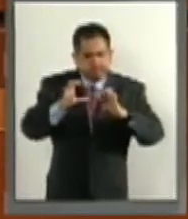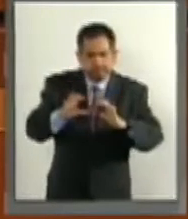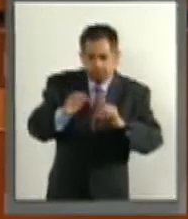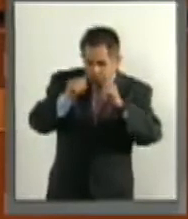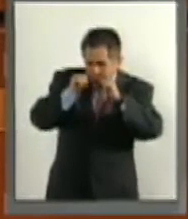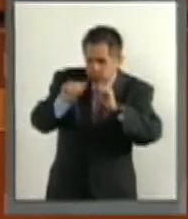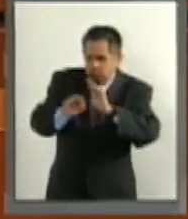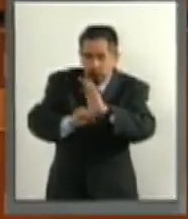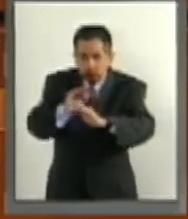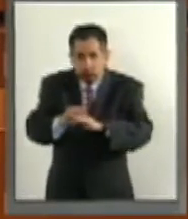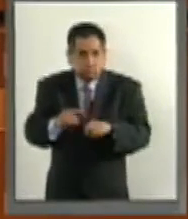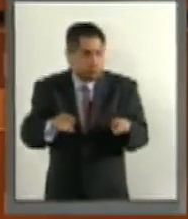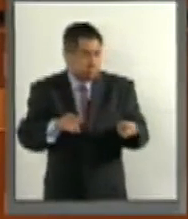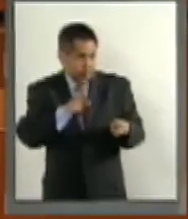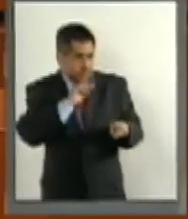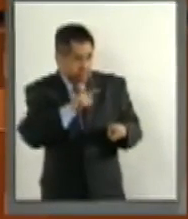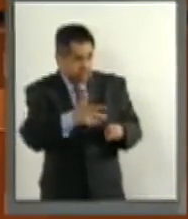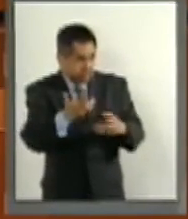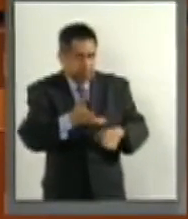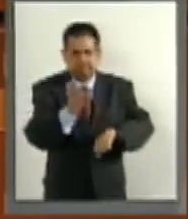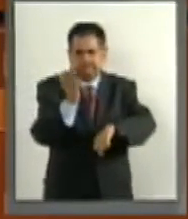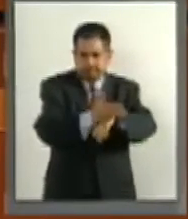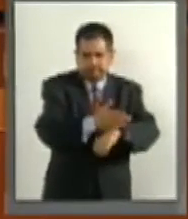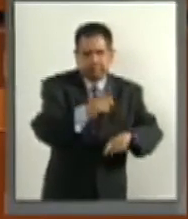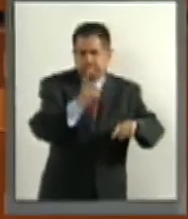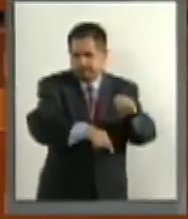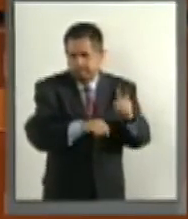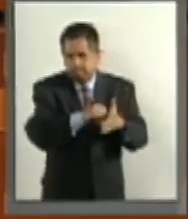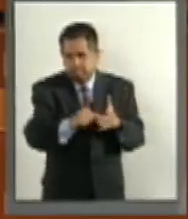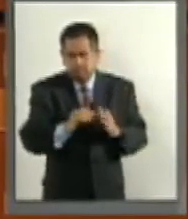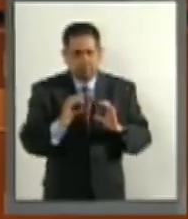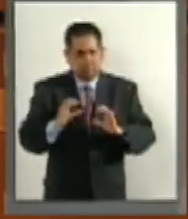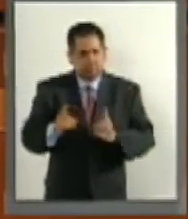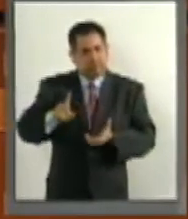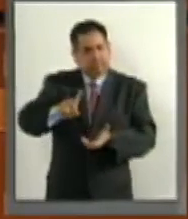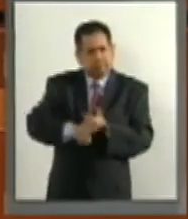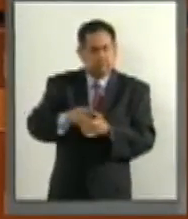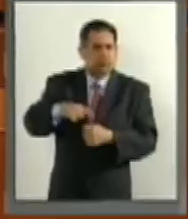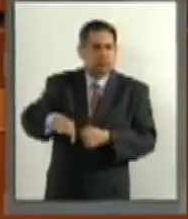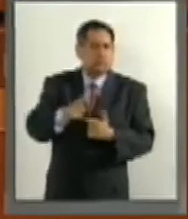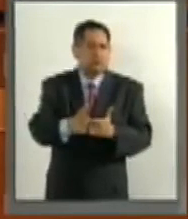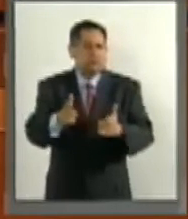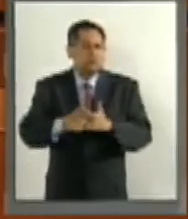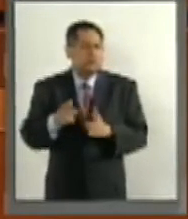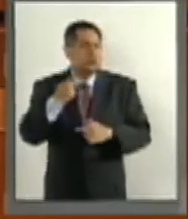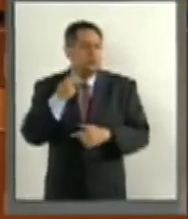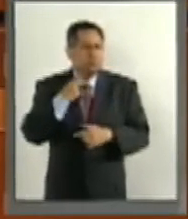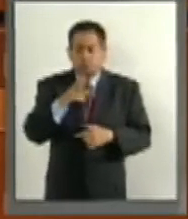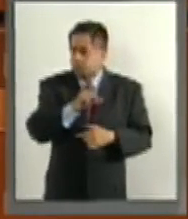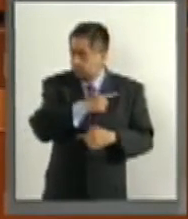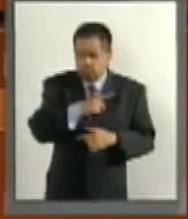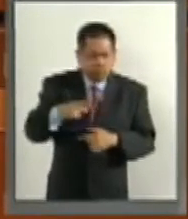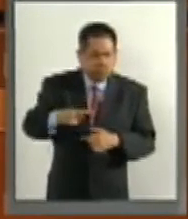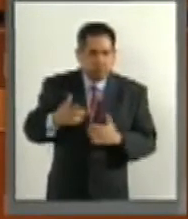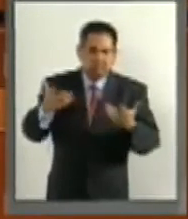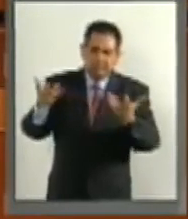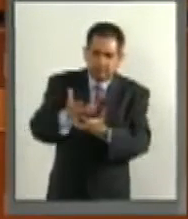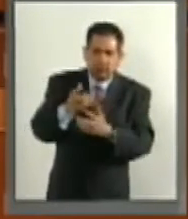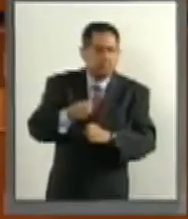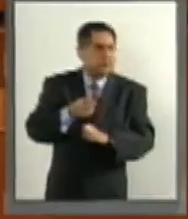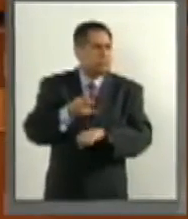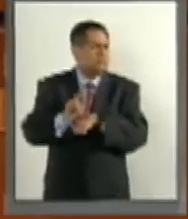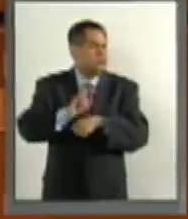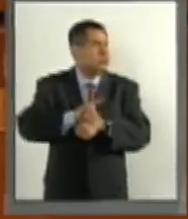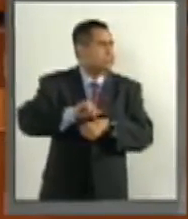atender, sancionar y, en su caso, erradicar al interior del partido político actos u omisiones que constituyan